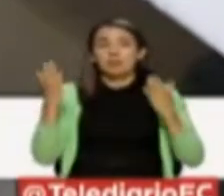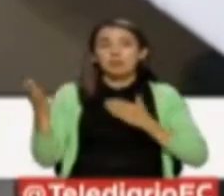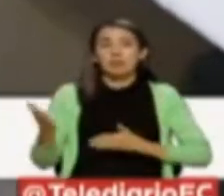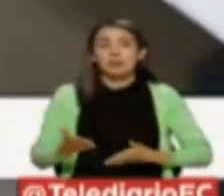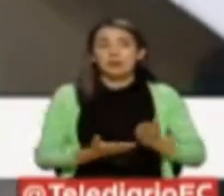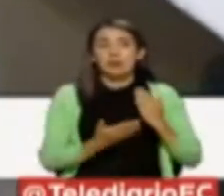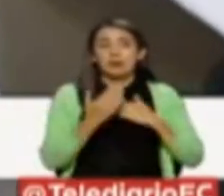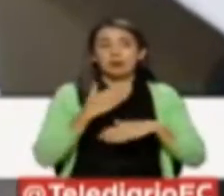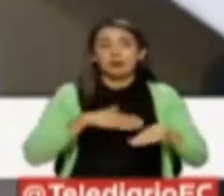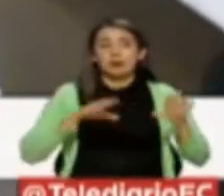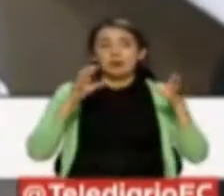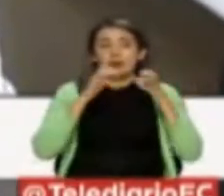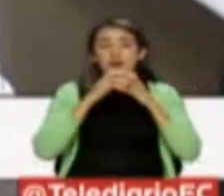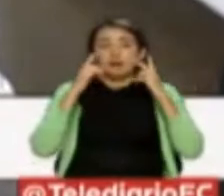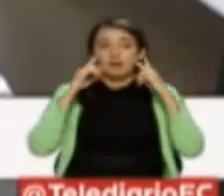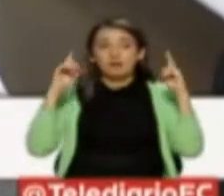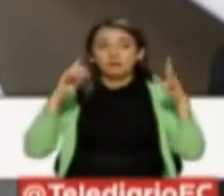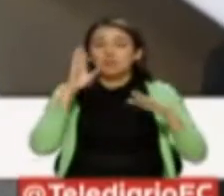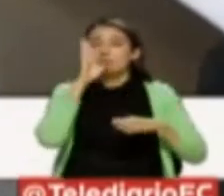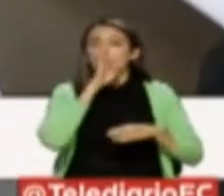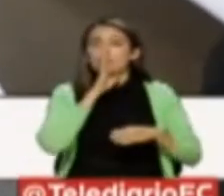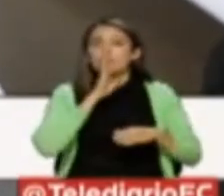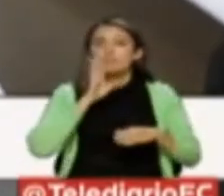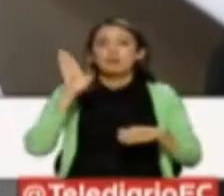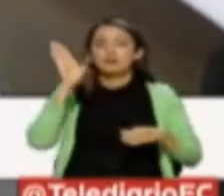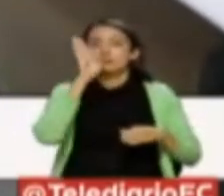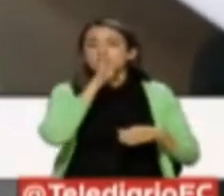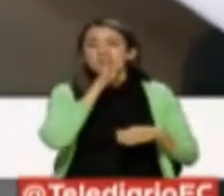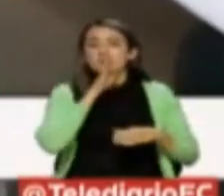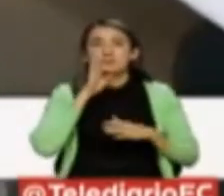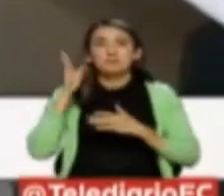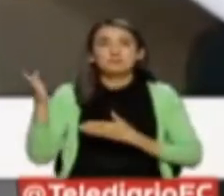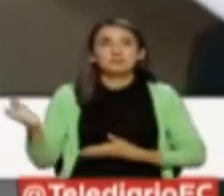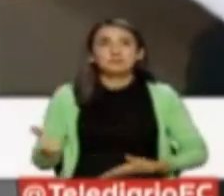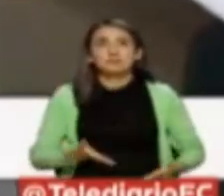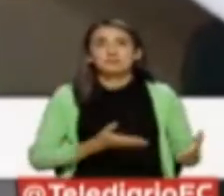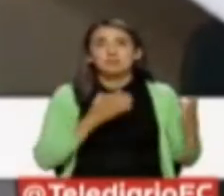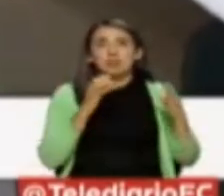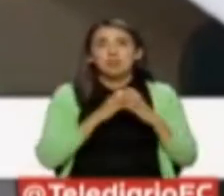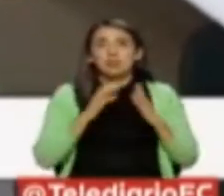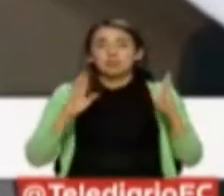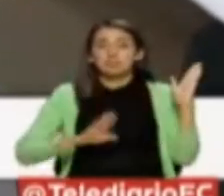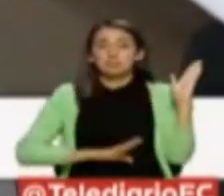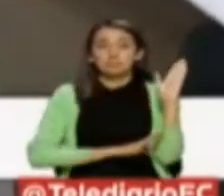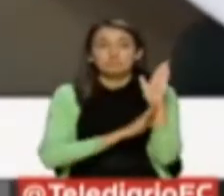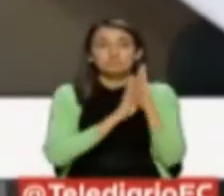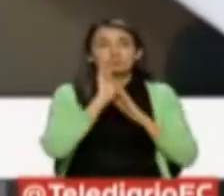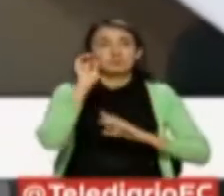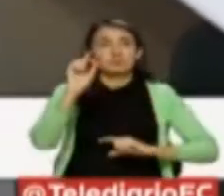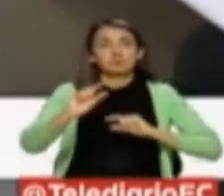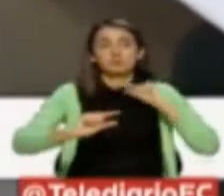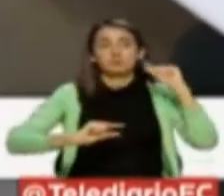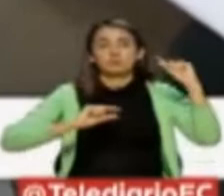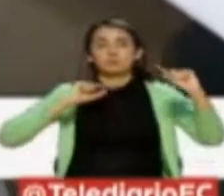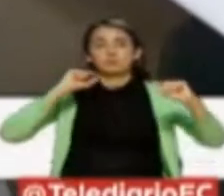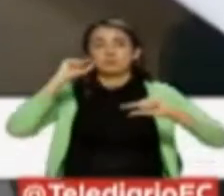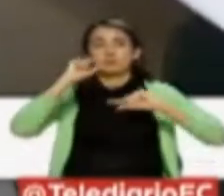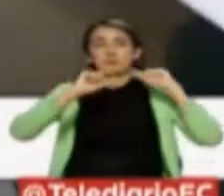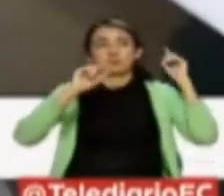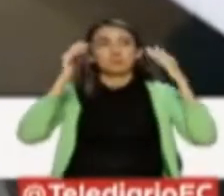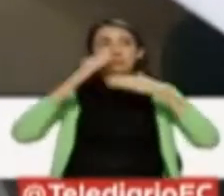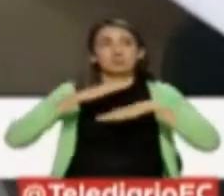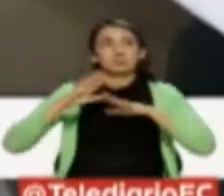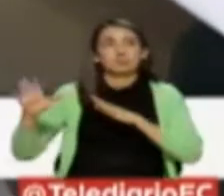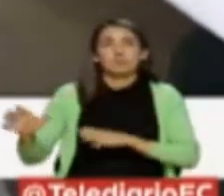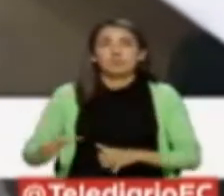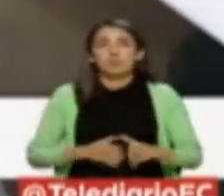dedicación, la constancia, la perseverancia, me ha hecho crecer y sigo creciendo para que la gente